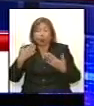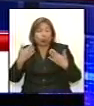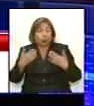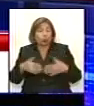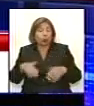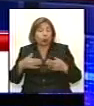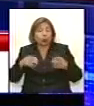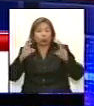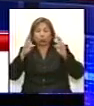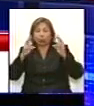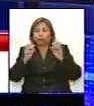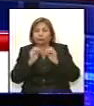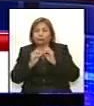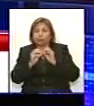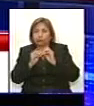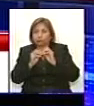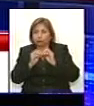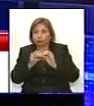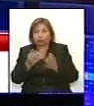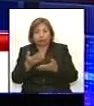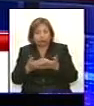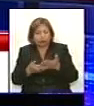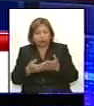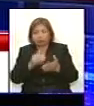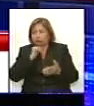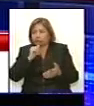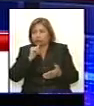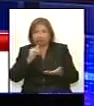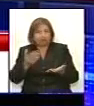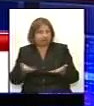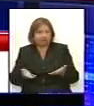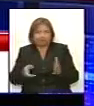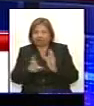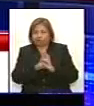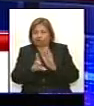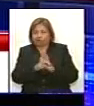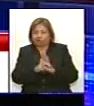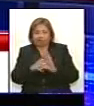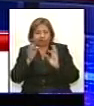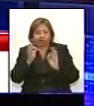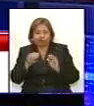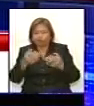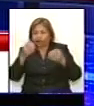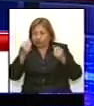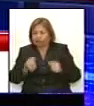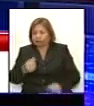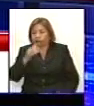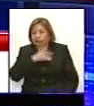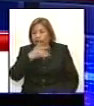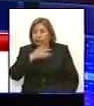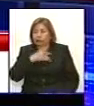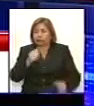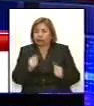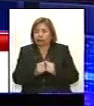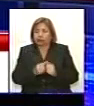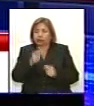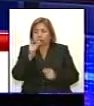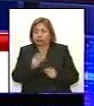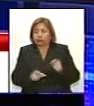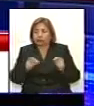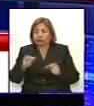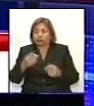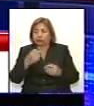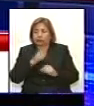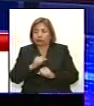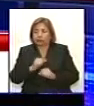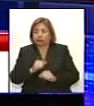tema también de regulación. Un Estado que haga cumplir las leyes y las autoridades que estén sensibilizadas con las víctimas para